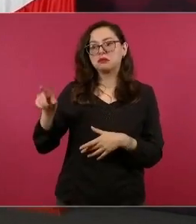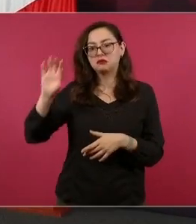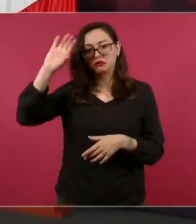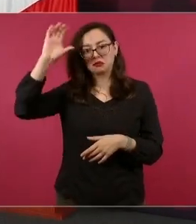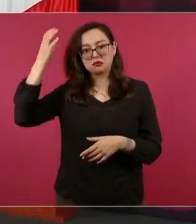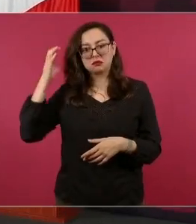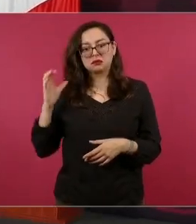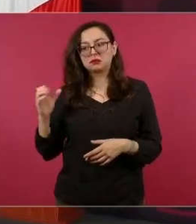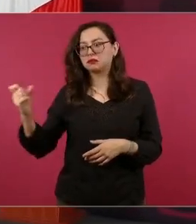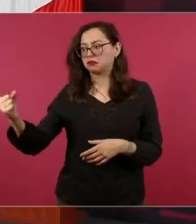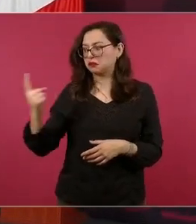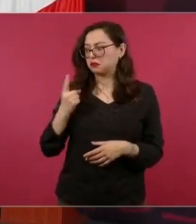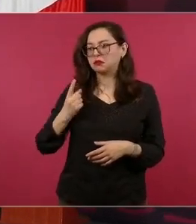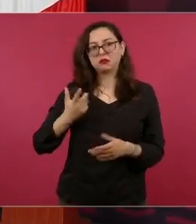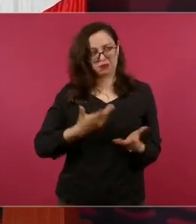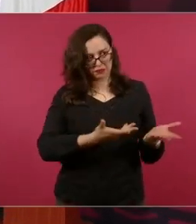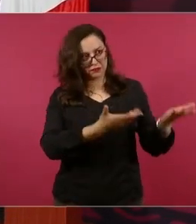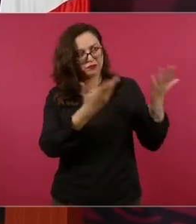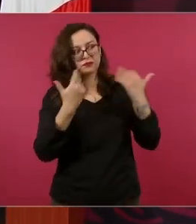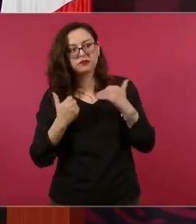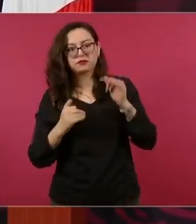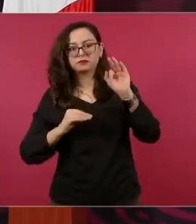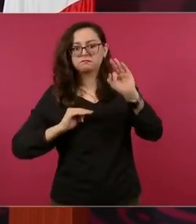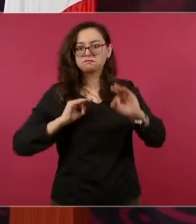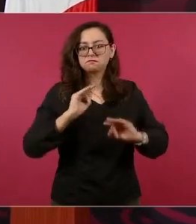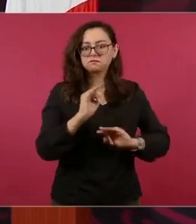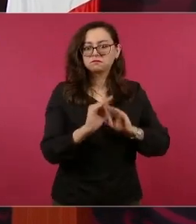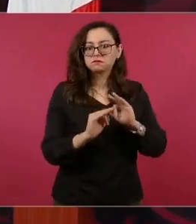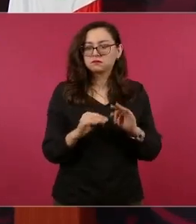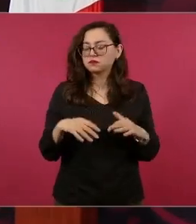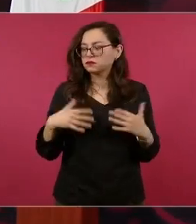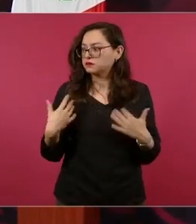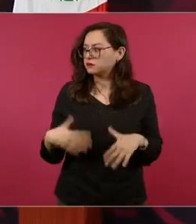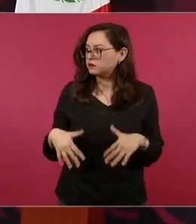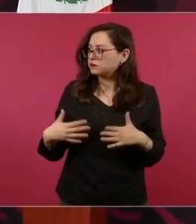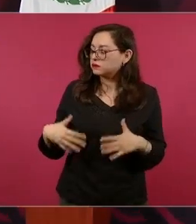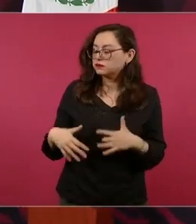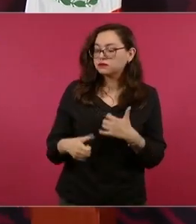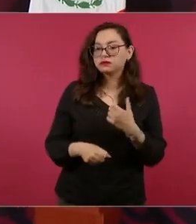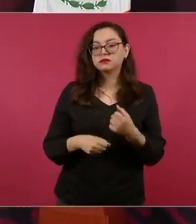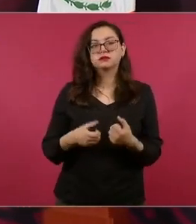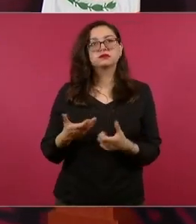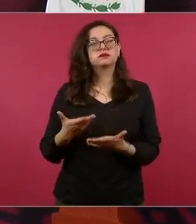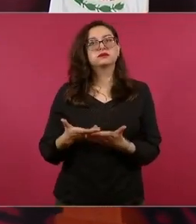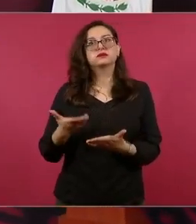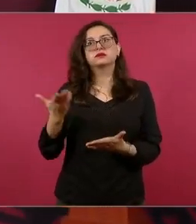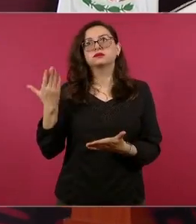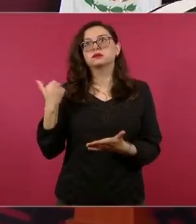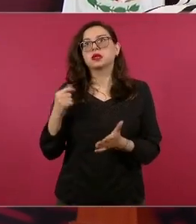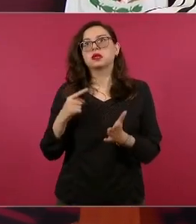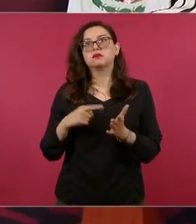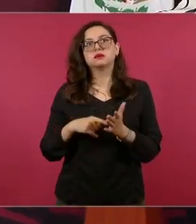Eso fue en el 90, 91, hace